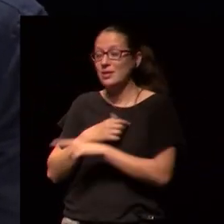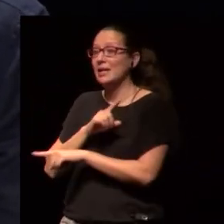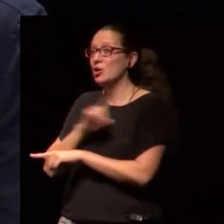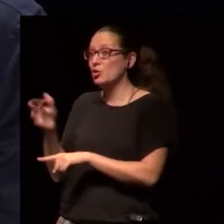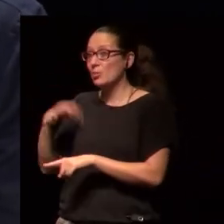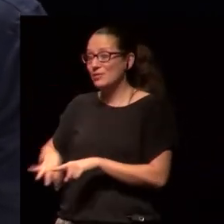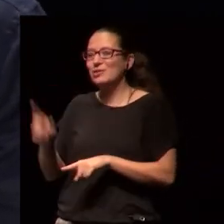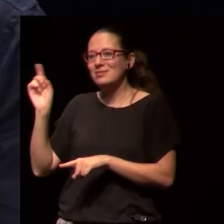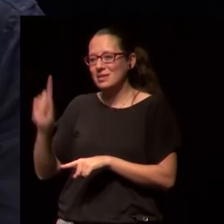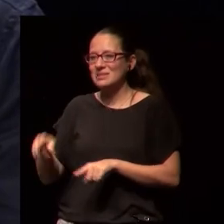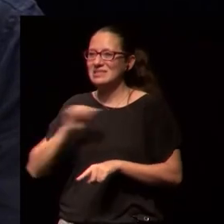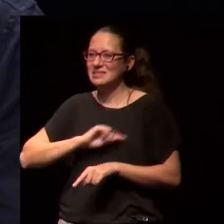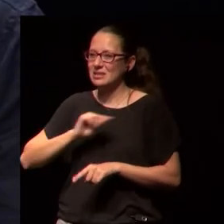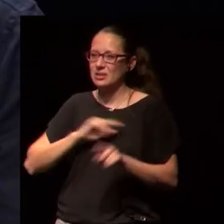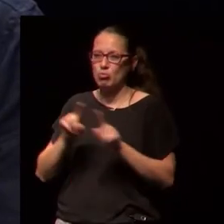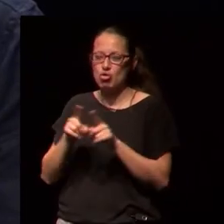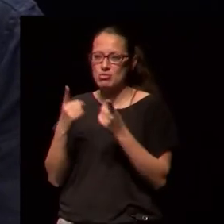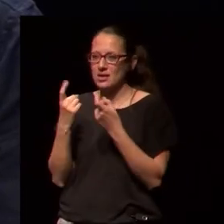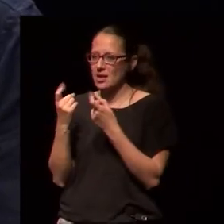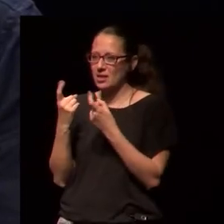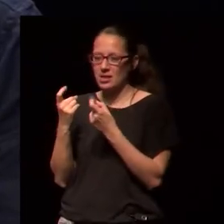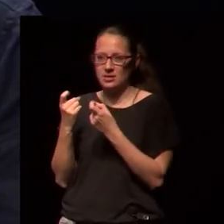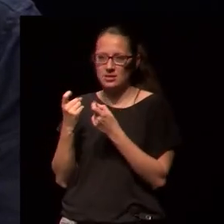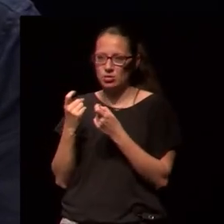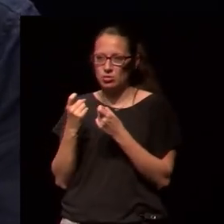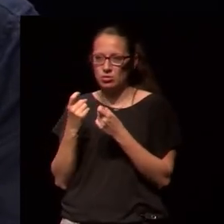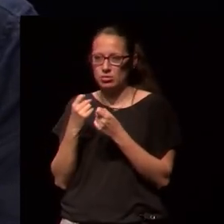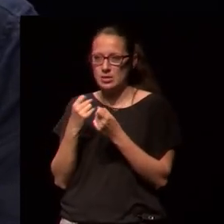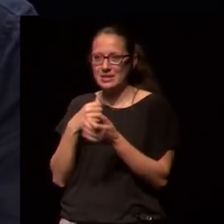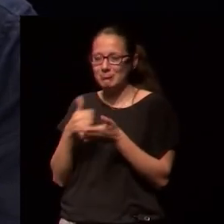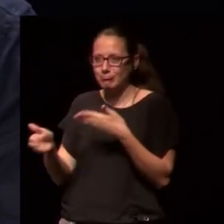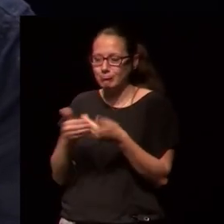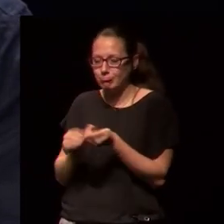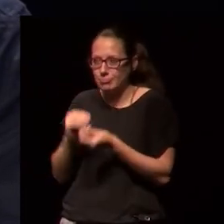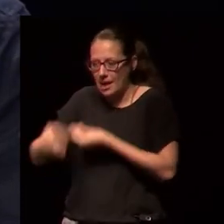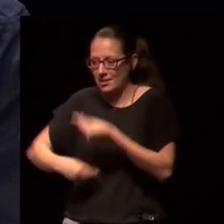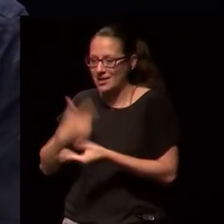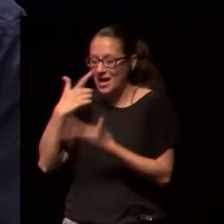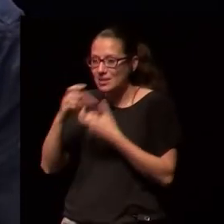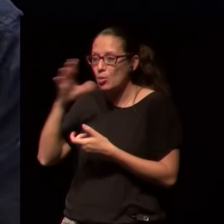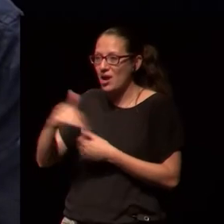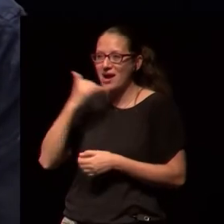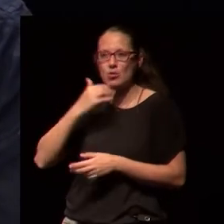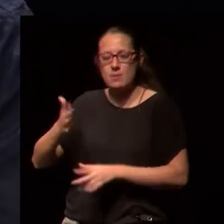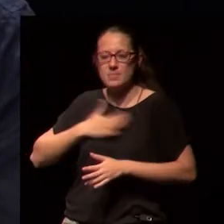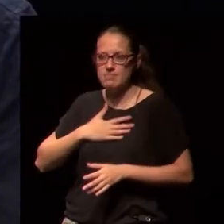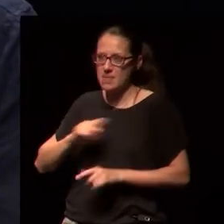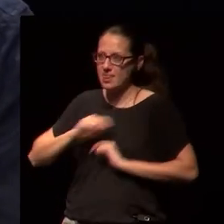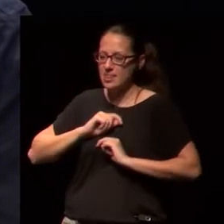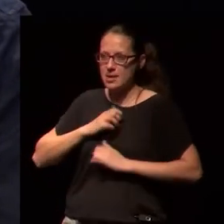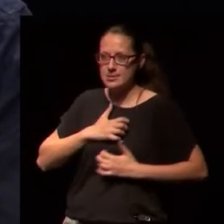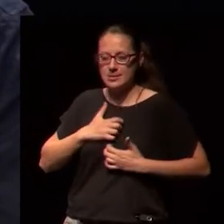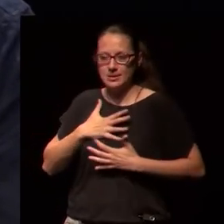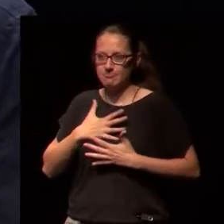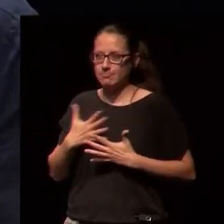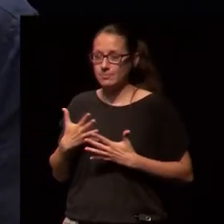también siente la necesidad de hacer arte acerca de algo que les importa,